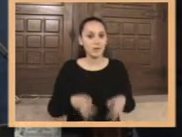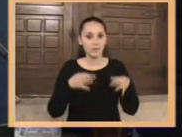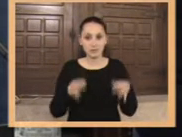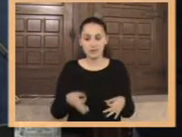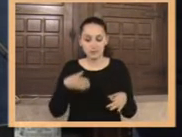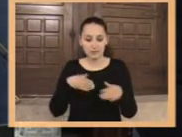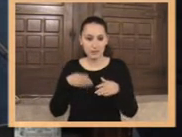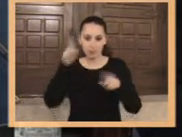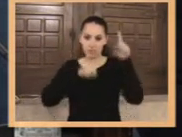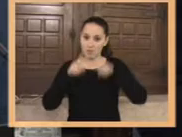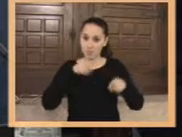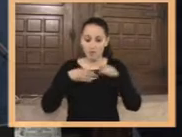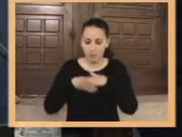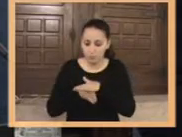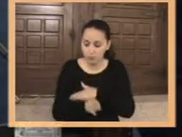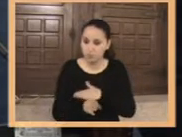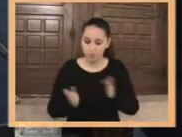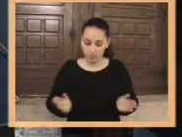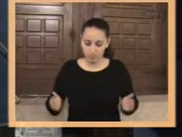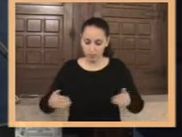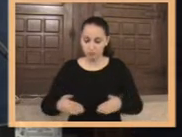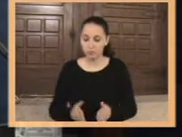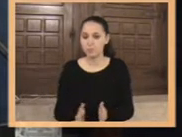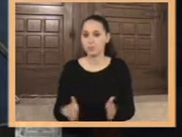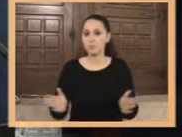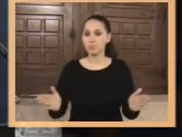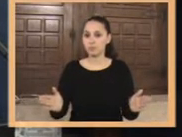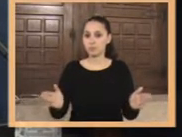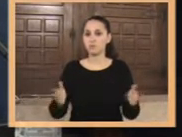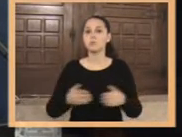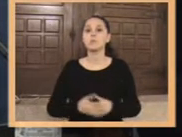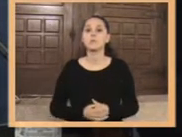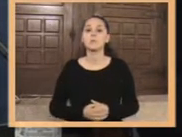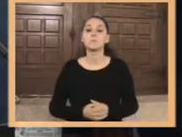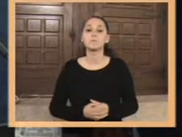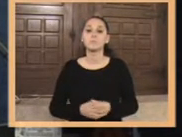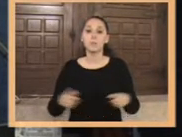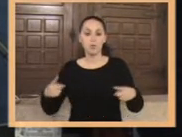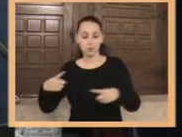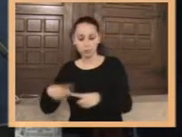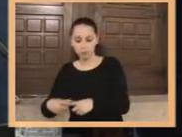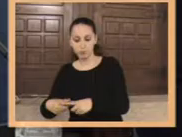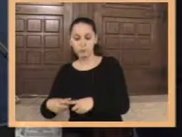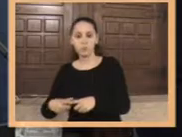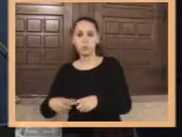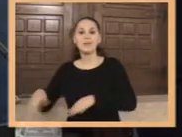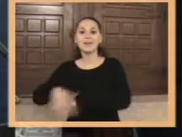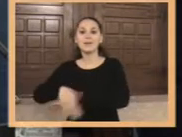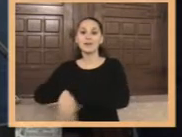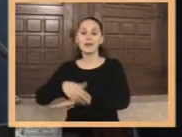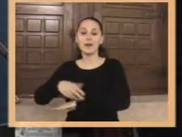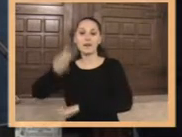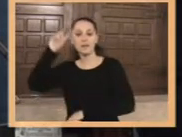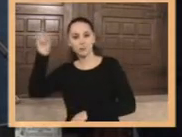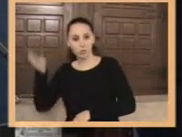inicio, reitero, de la calle Luis de Toro, de la confluencia con Obispo Varela, la plaza Francisco de Malpartida y la plaza